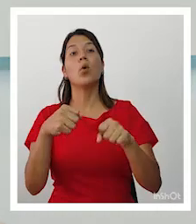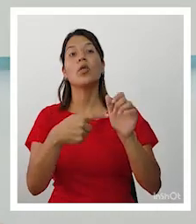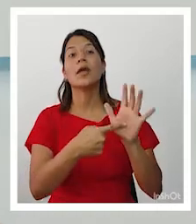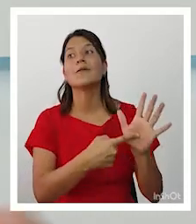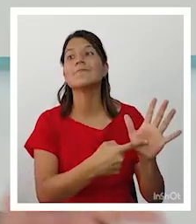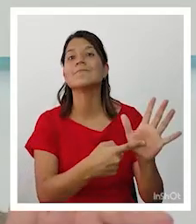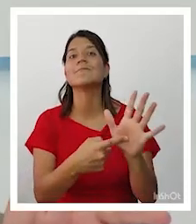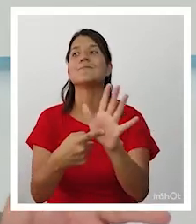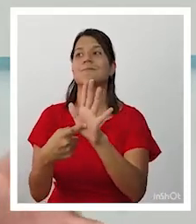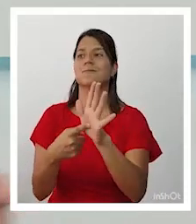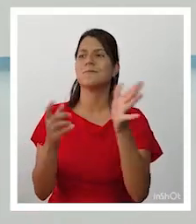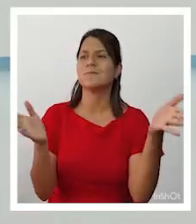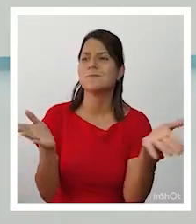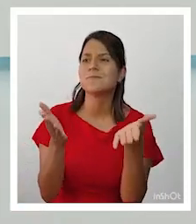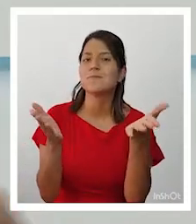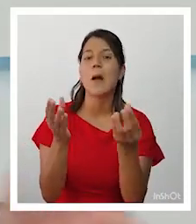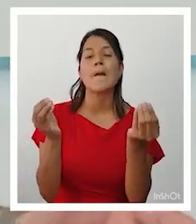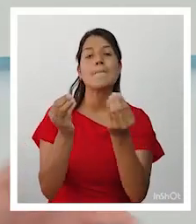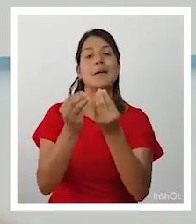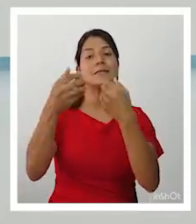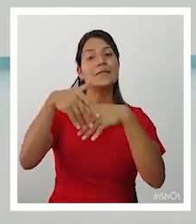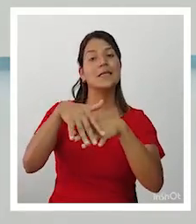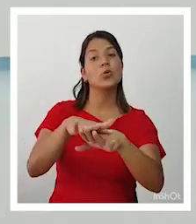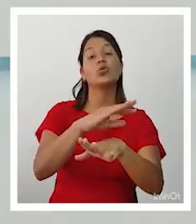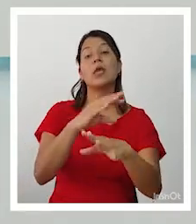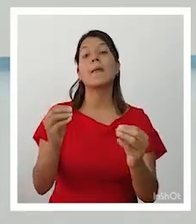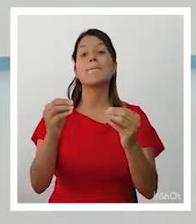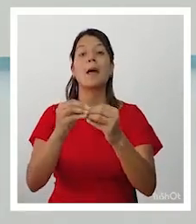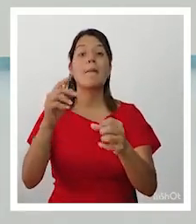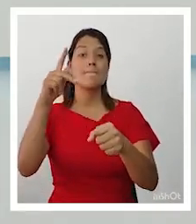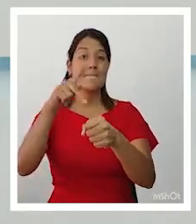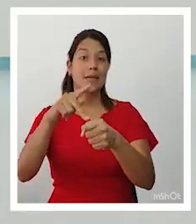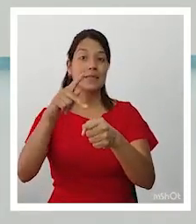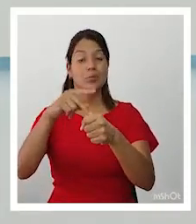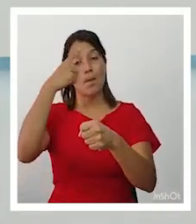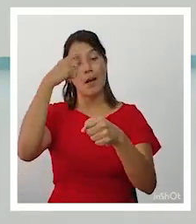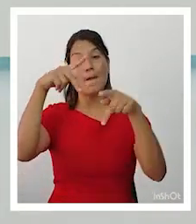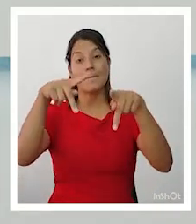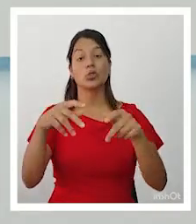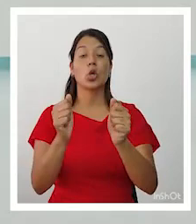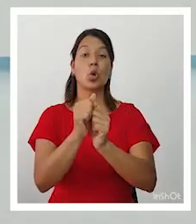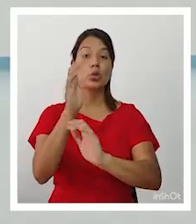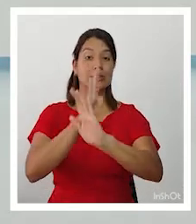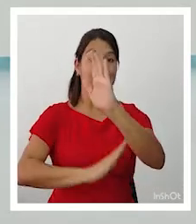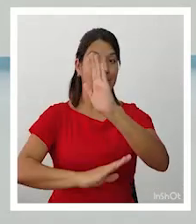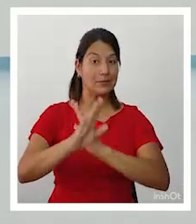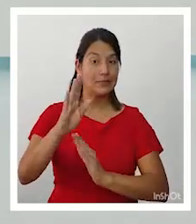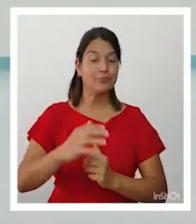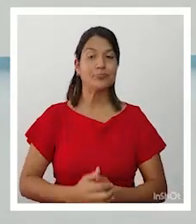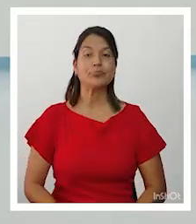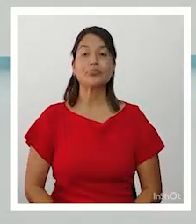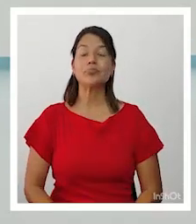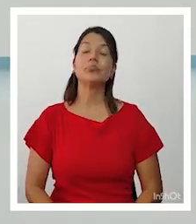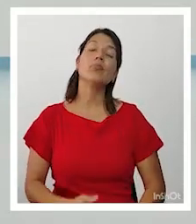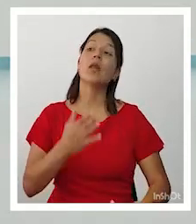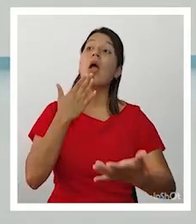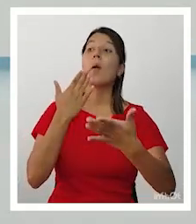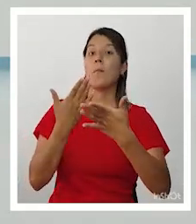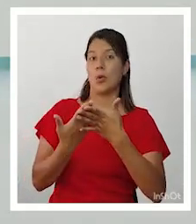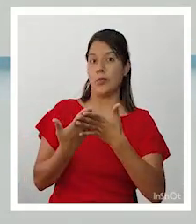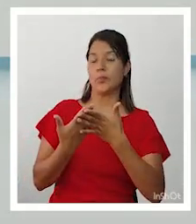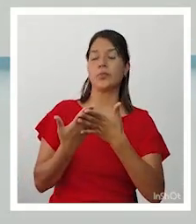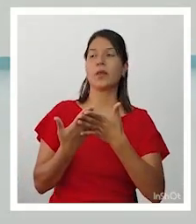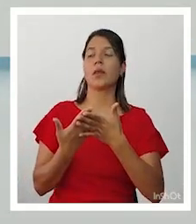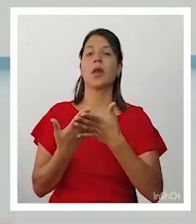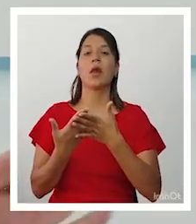promoción de inclusión y participación de la población con alguna situación de discapacidad. Bueno,